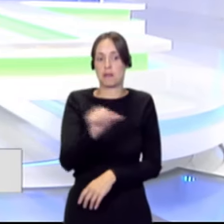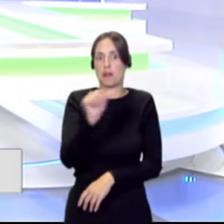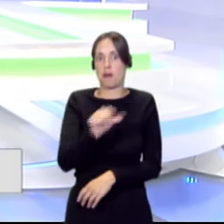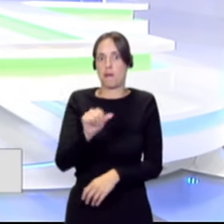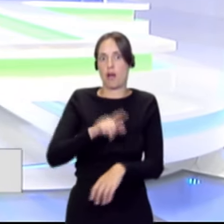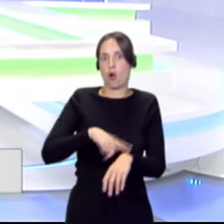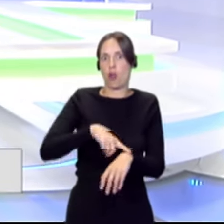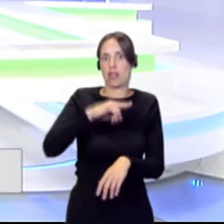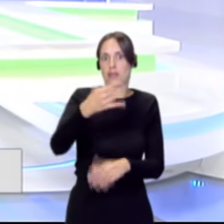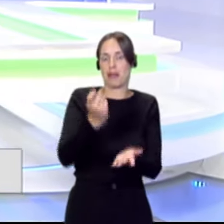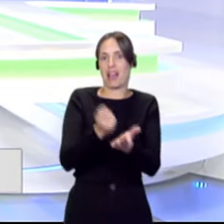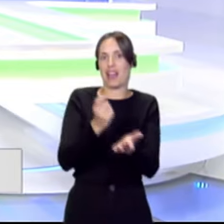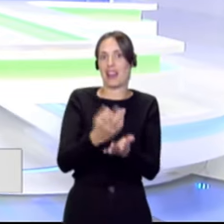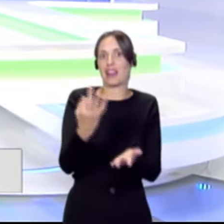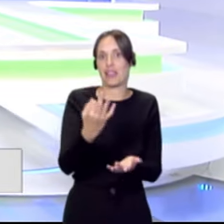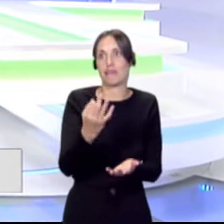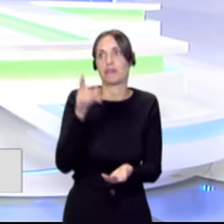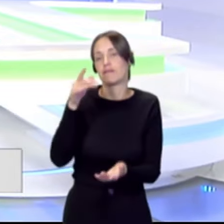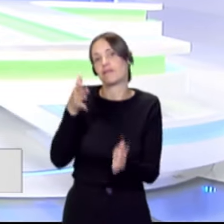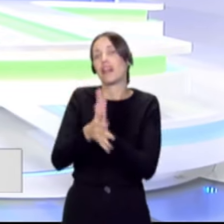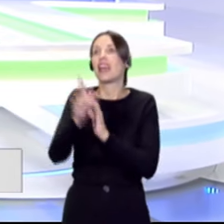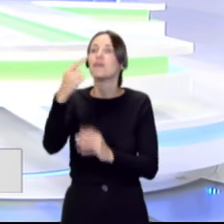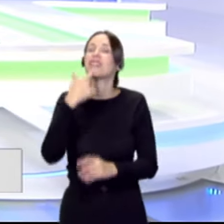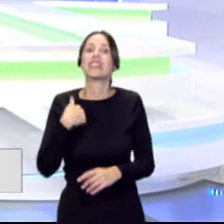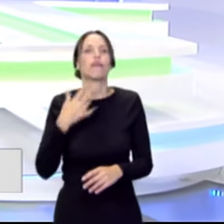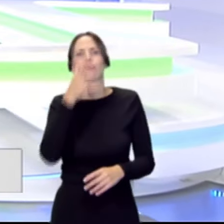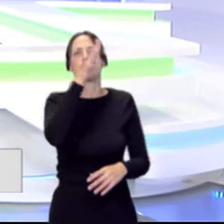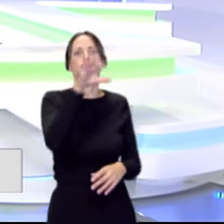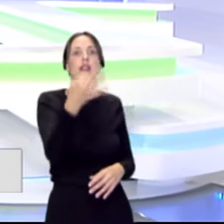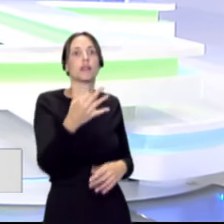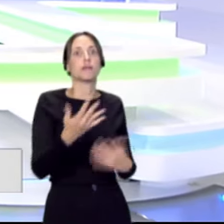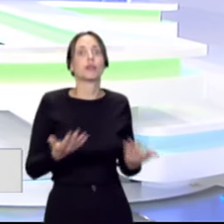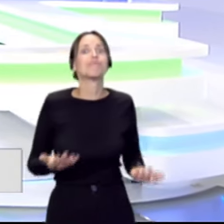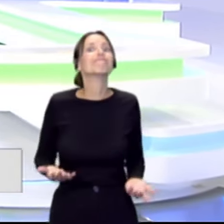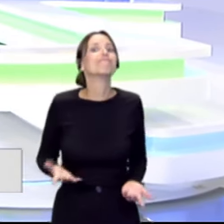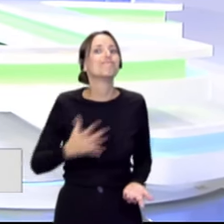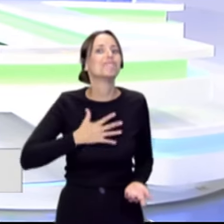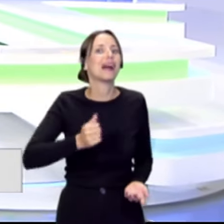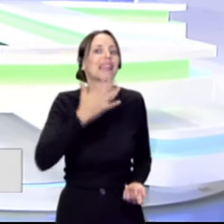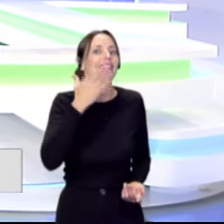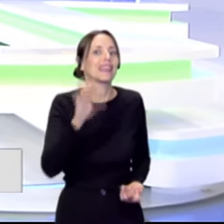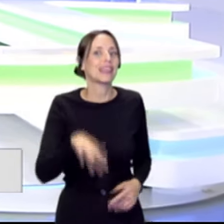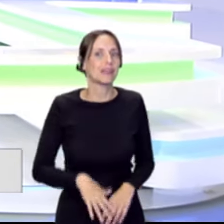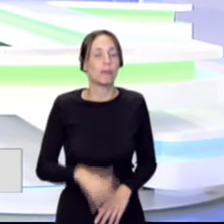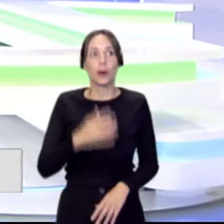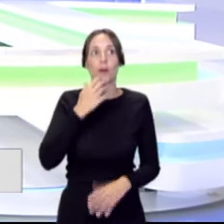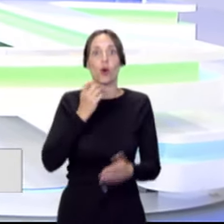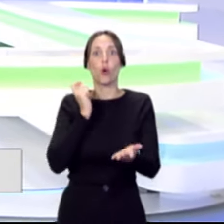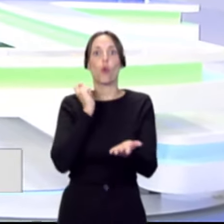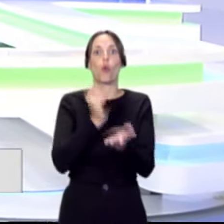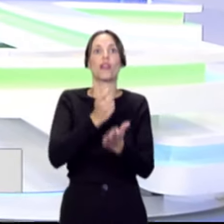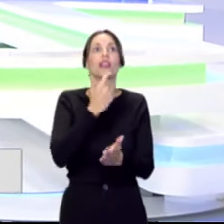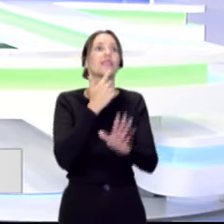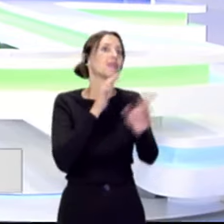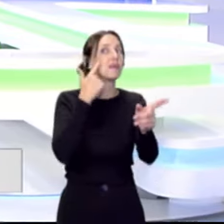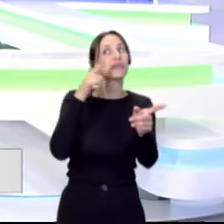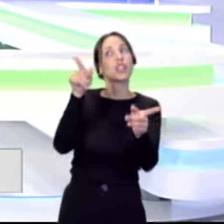¿quién se atreve a decirle, a llevarlo ante un juez, pues miren, no me está pagando las horas extras? Bueno, ante posibles